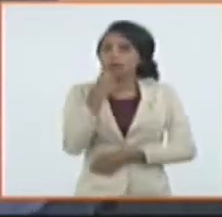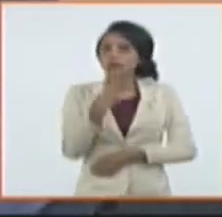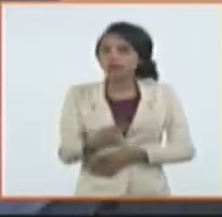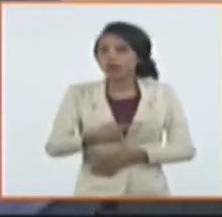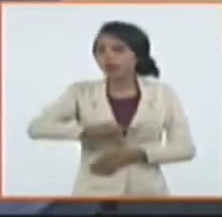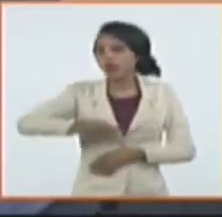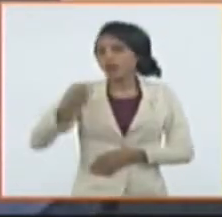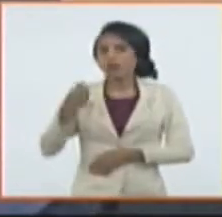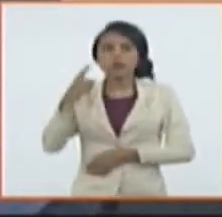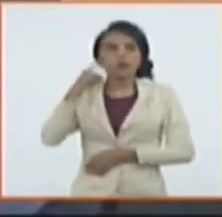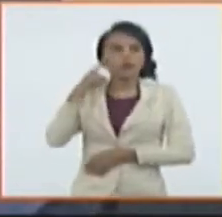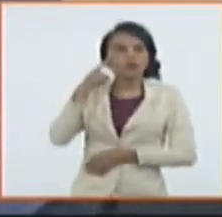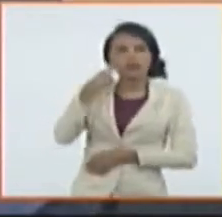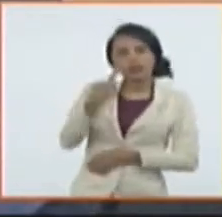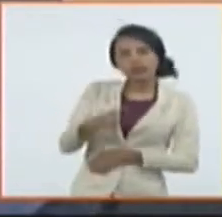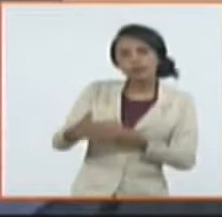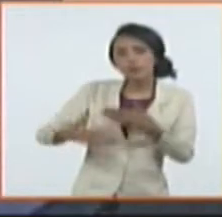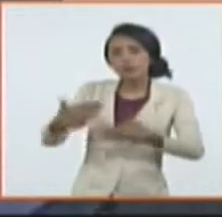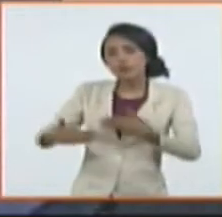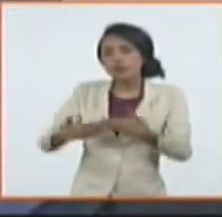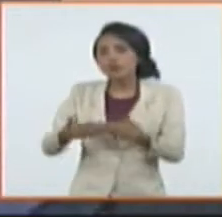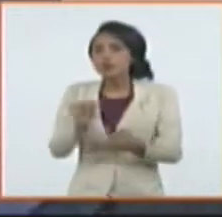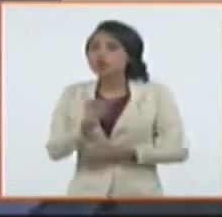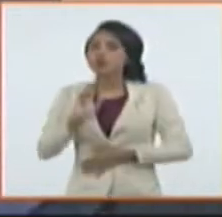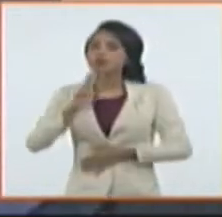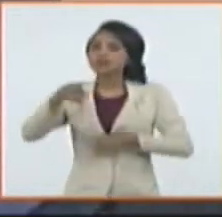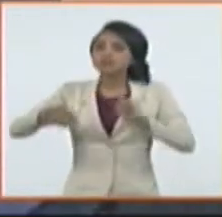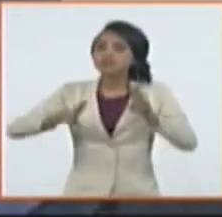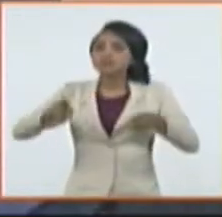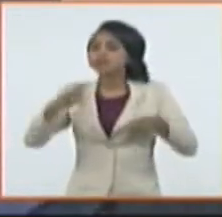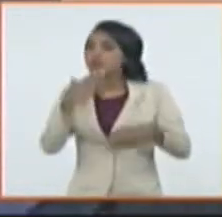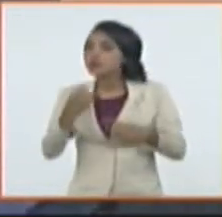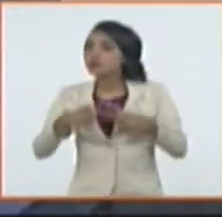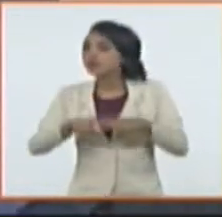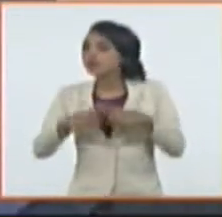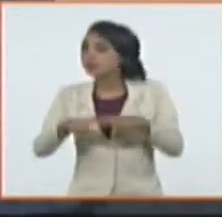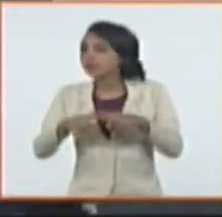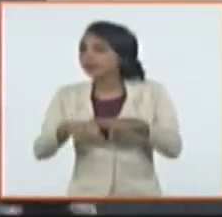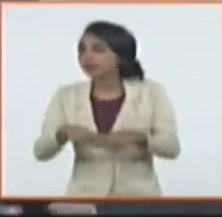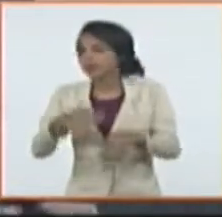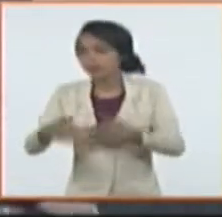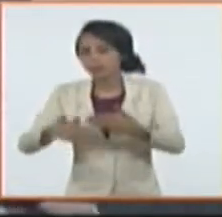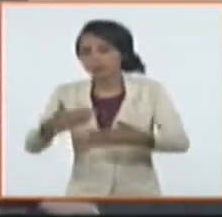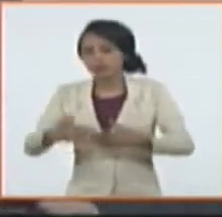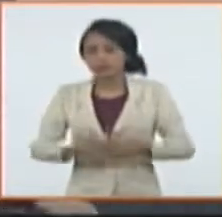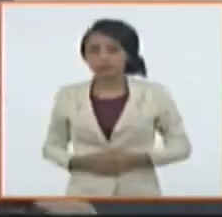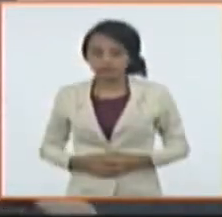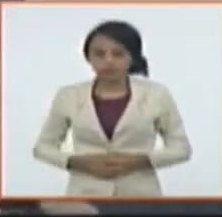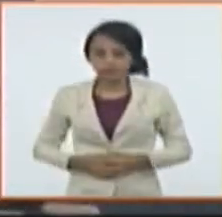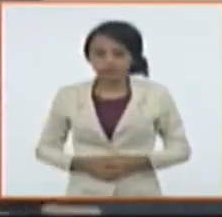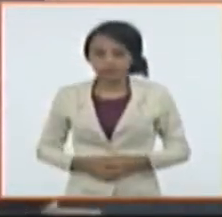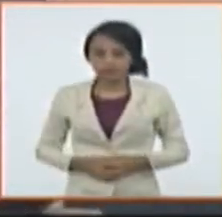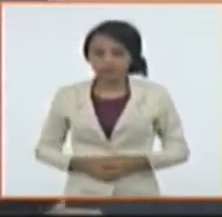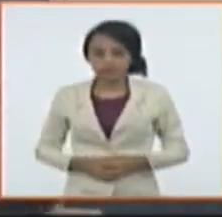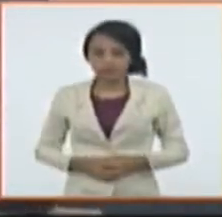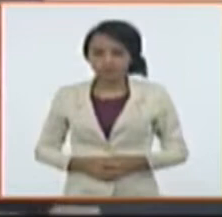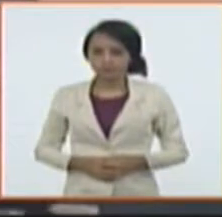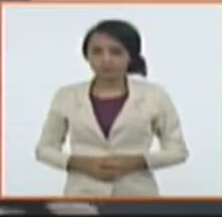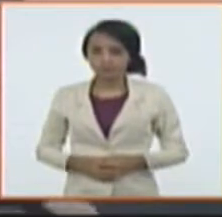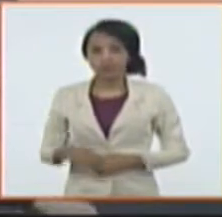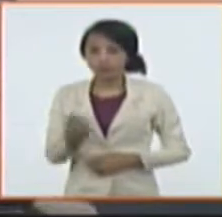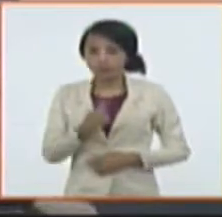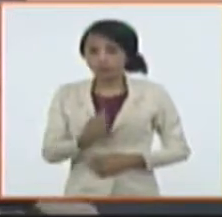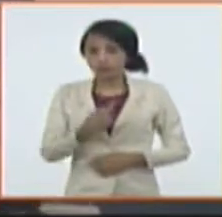y también orientábamos y argumentábamos. Y el reto, complejiza esta situación, el reto que tenemos con un